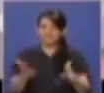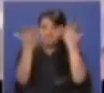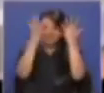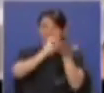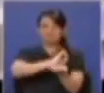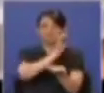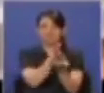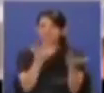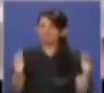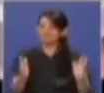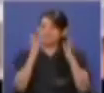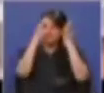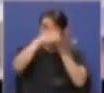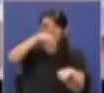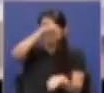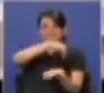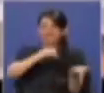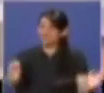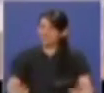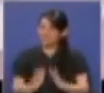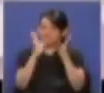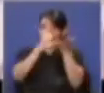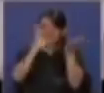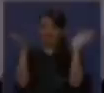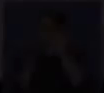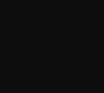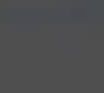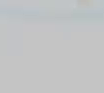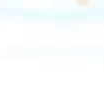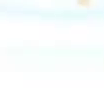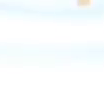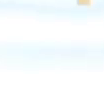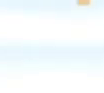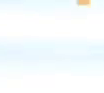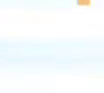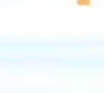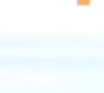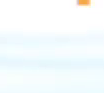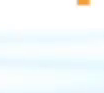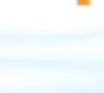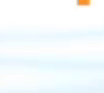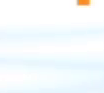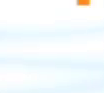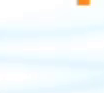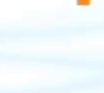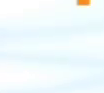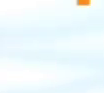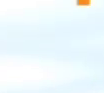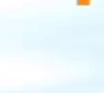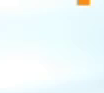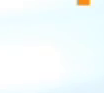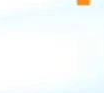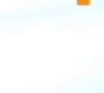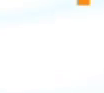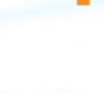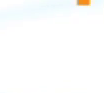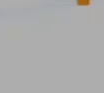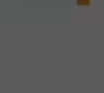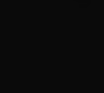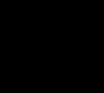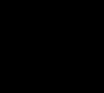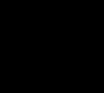Manabí! ¡Viva la revolución ciudadana! Recursos que construyen felicidad.